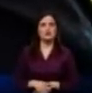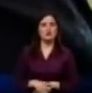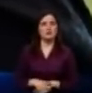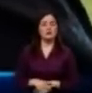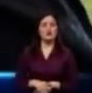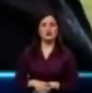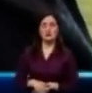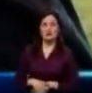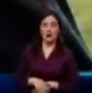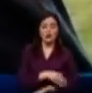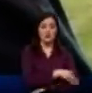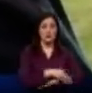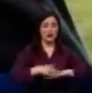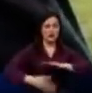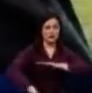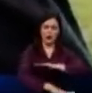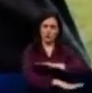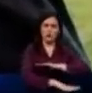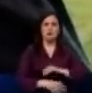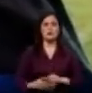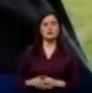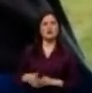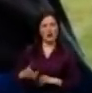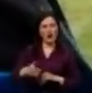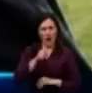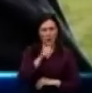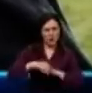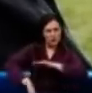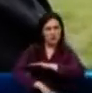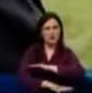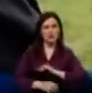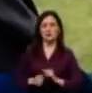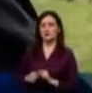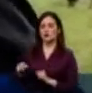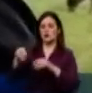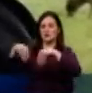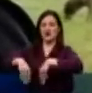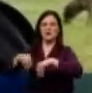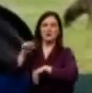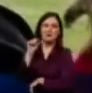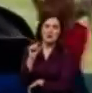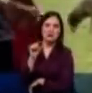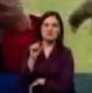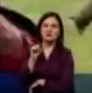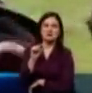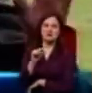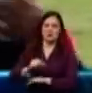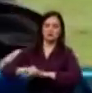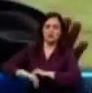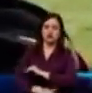La Raya, ¿tiene agua esta quebrada? No, no, llueve. Debe tener agua, pero así lentamente, no es un